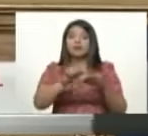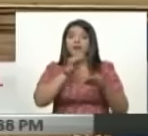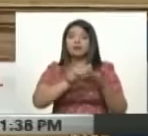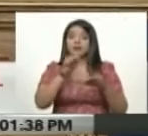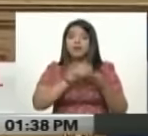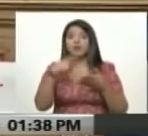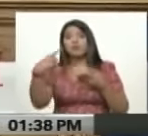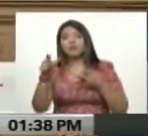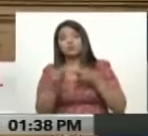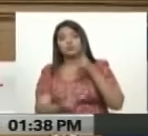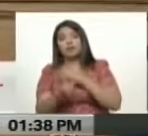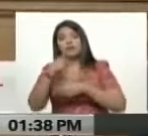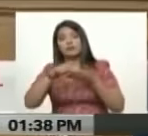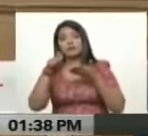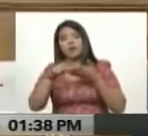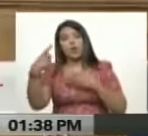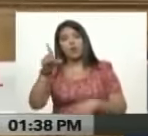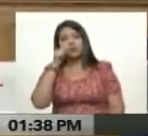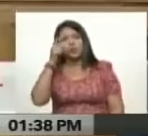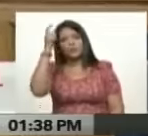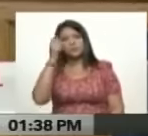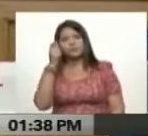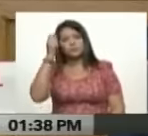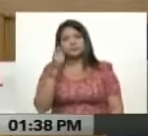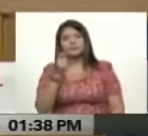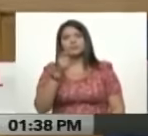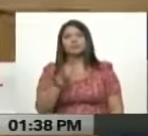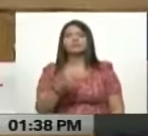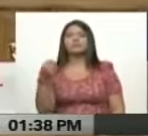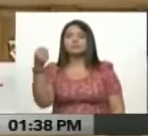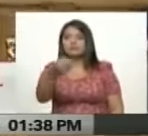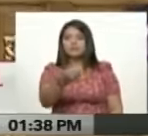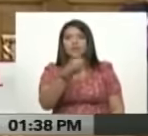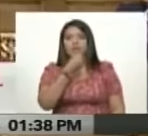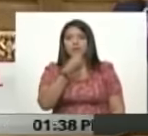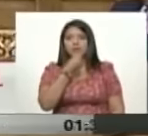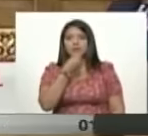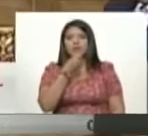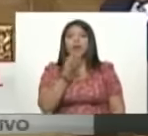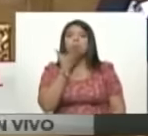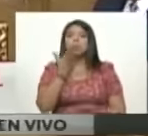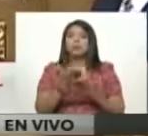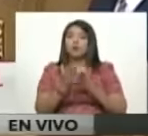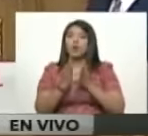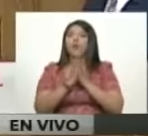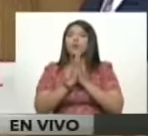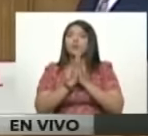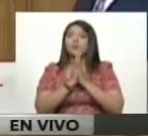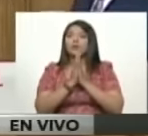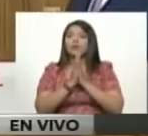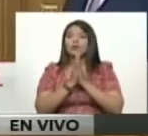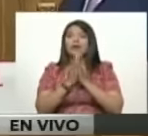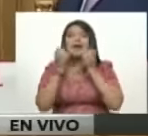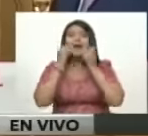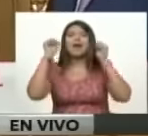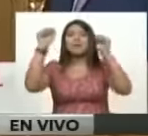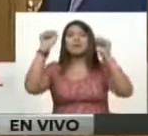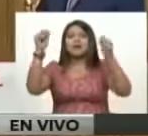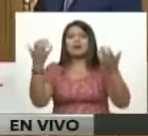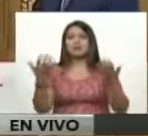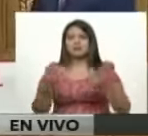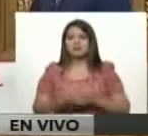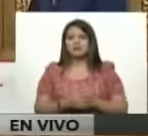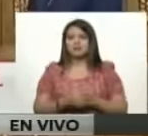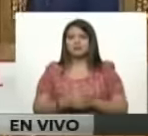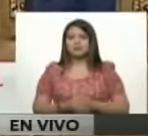como subsecretario al parlamentario José. Tiene la palabra el diputado Pedro Carreño para proponer y se le agradece a las barras. Señor presidente, colegas